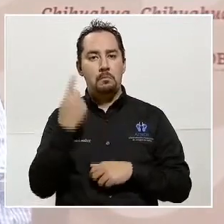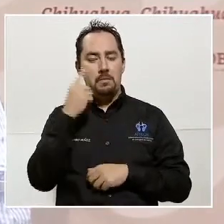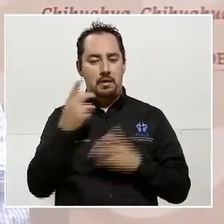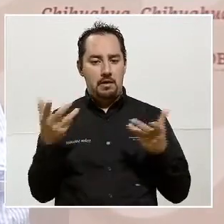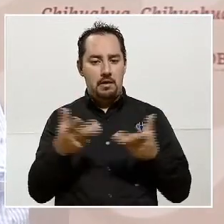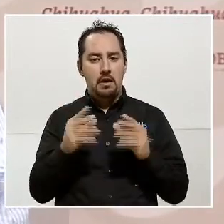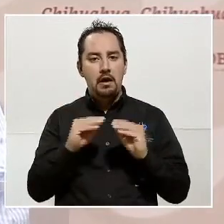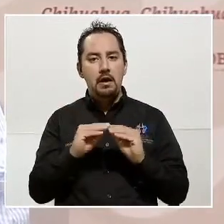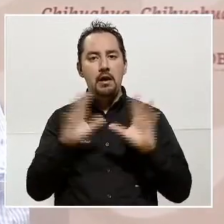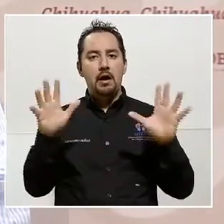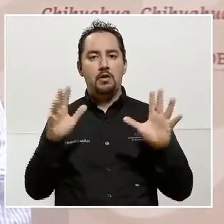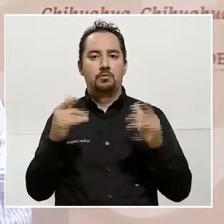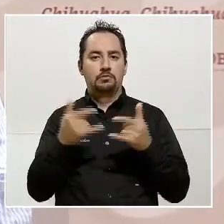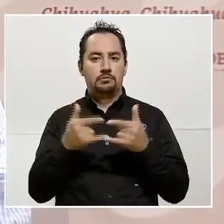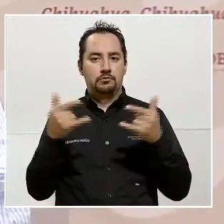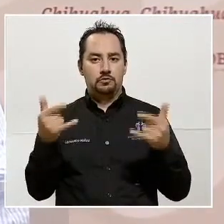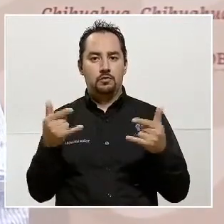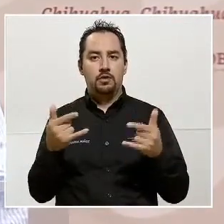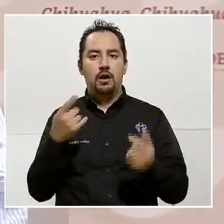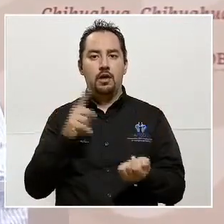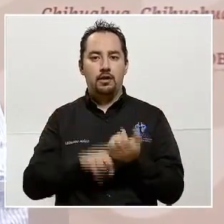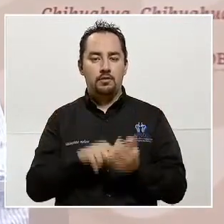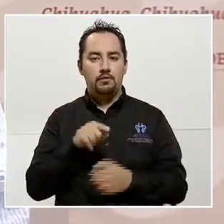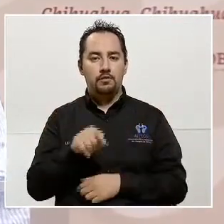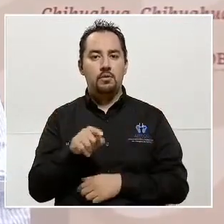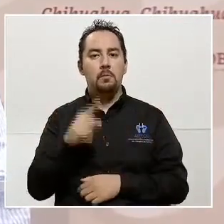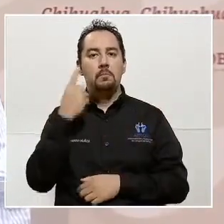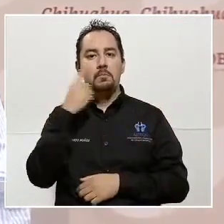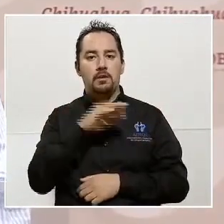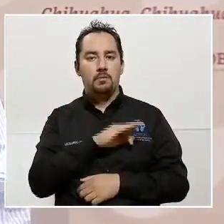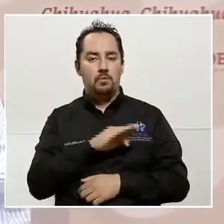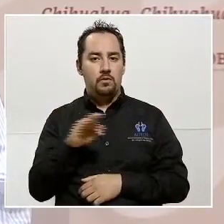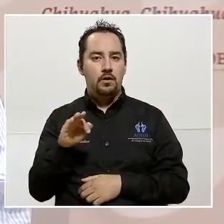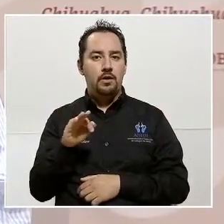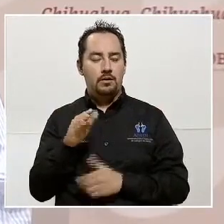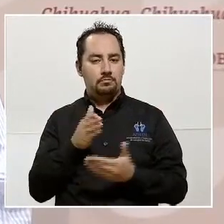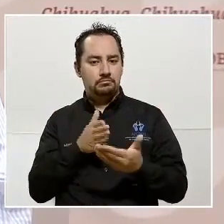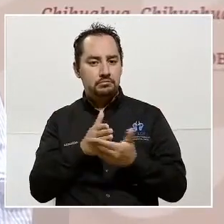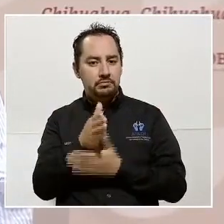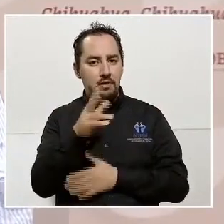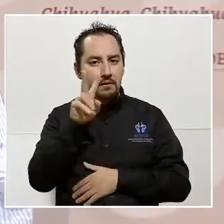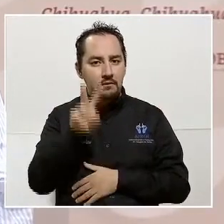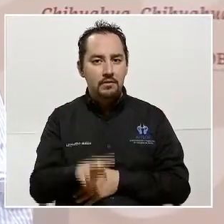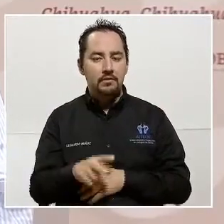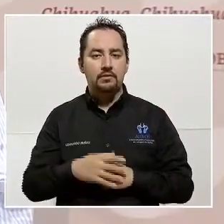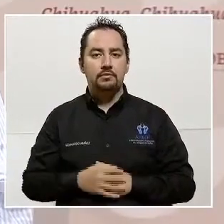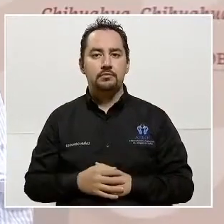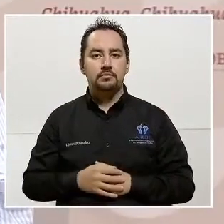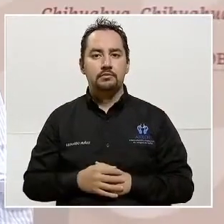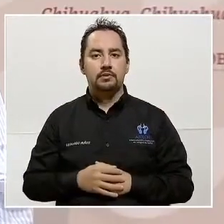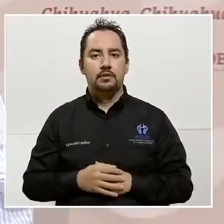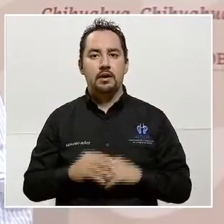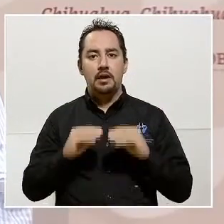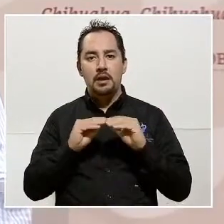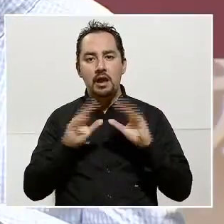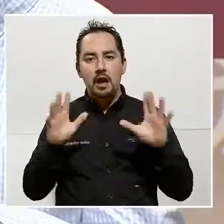esclarecimiento histórico de la Comisión para el Acceso a la Verdad, el